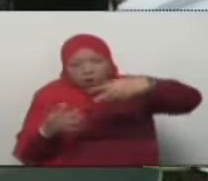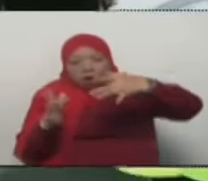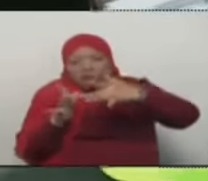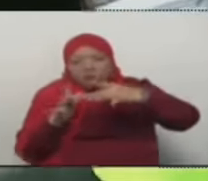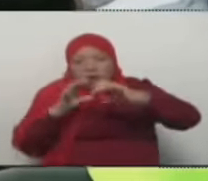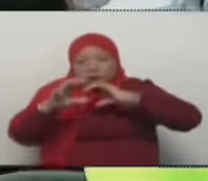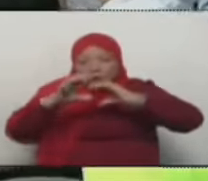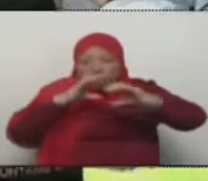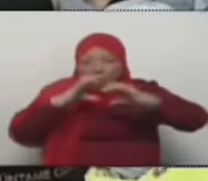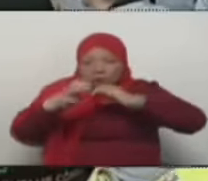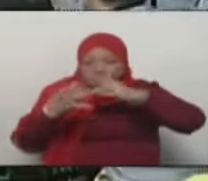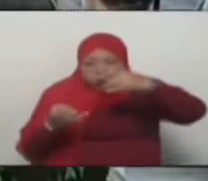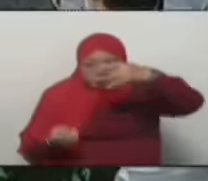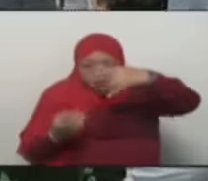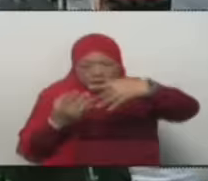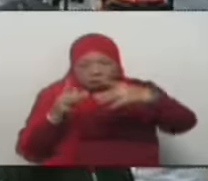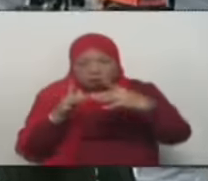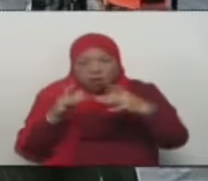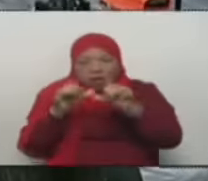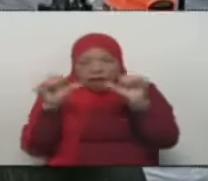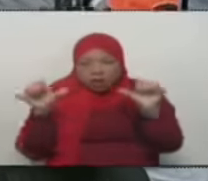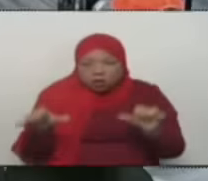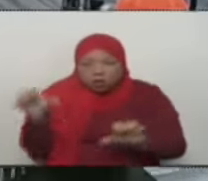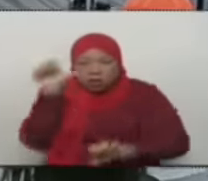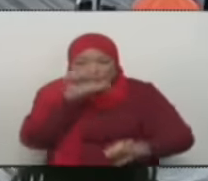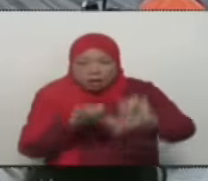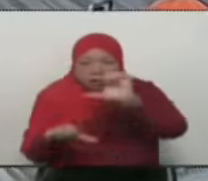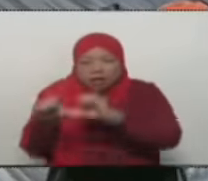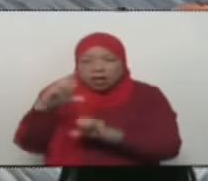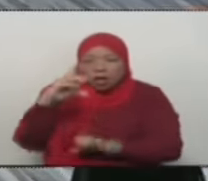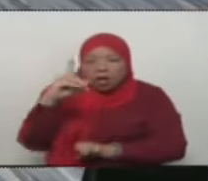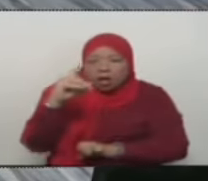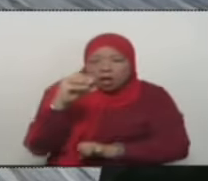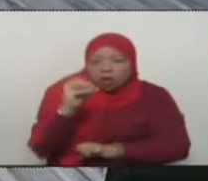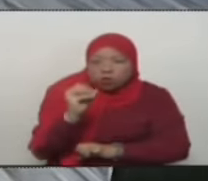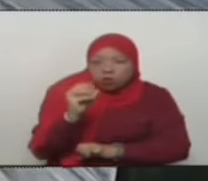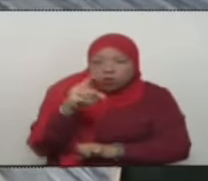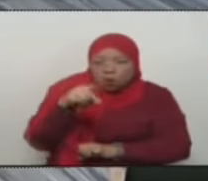una sustancia que se llama dopamina, que es la que produce